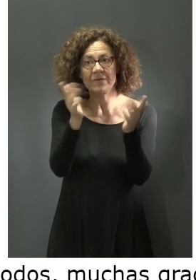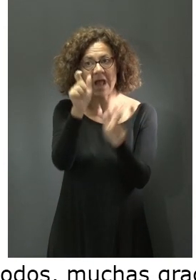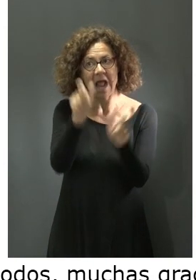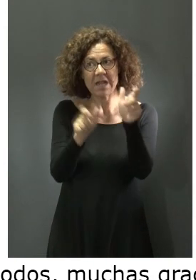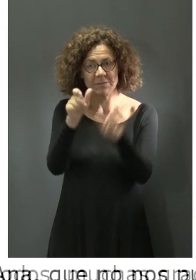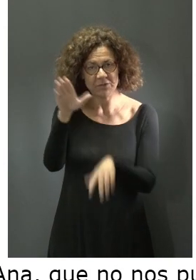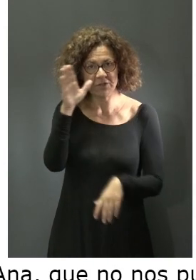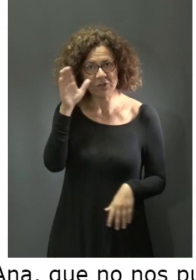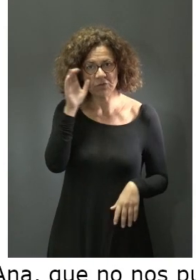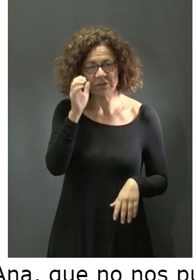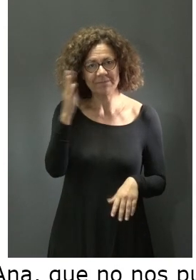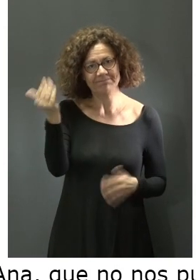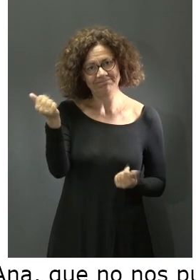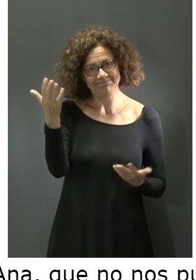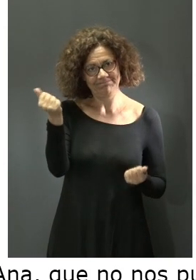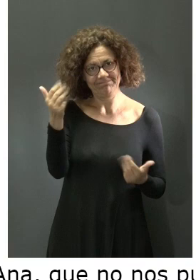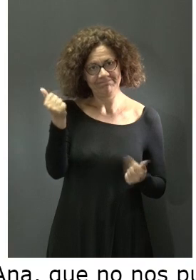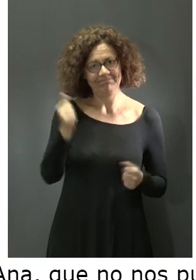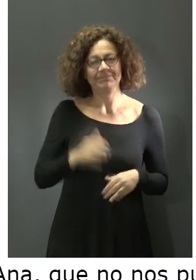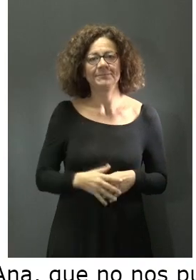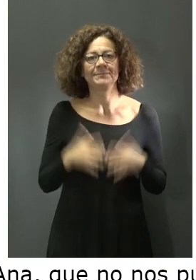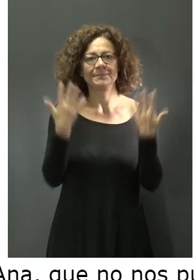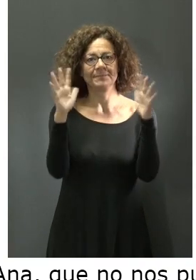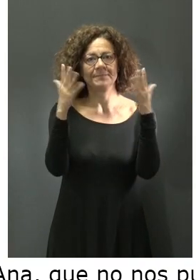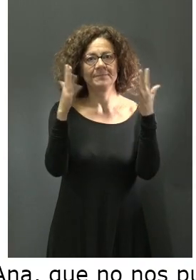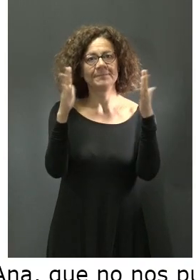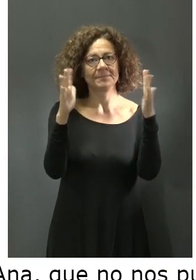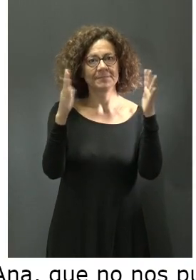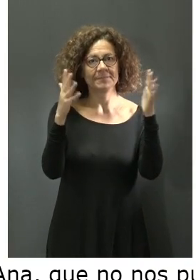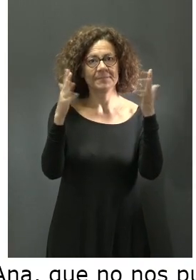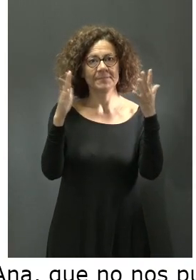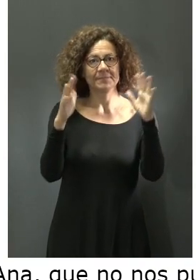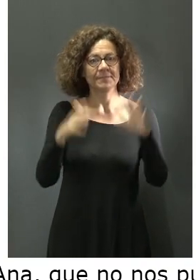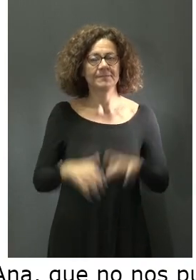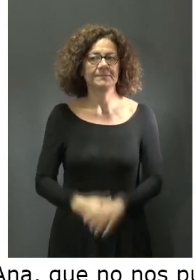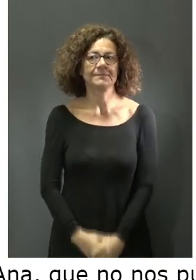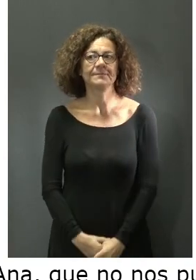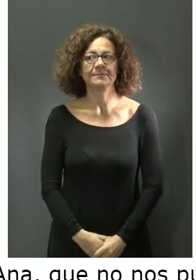están oyendo. Hasta luego. Hasta luego.